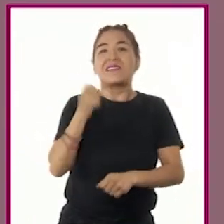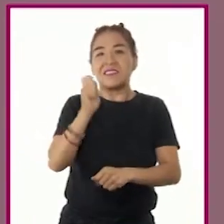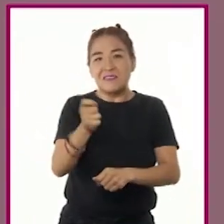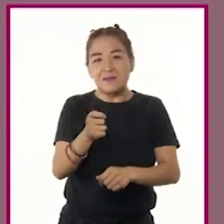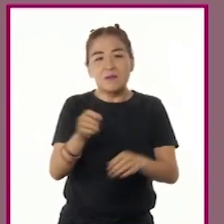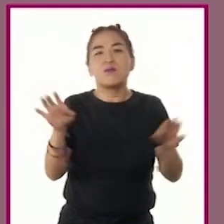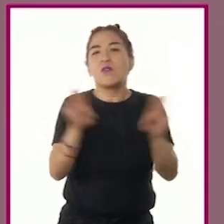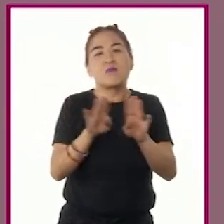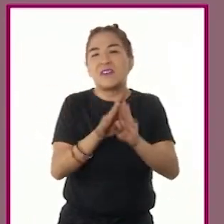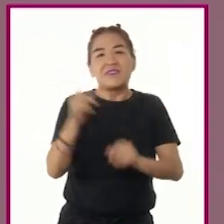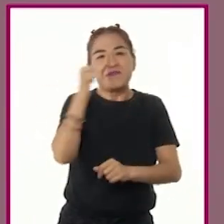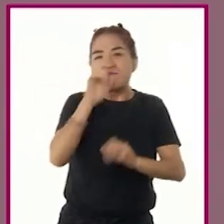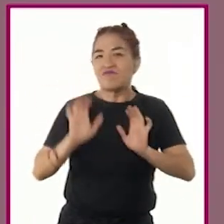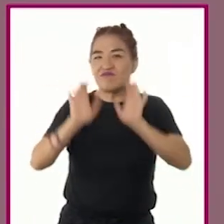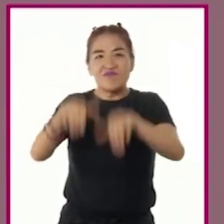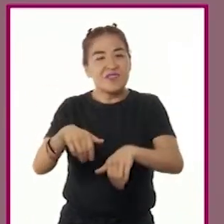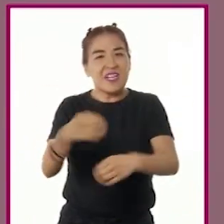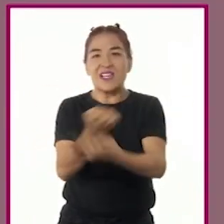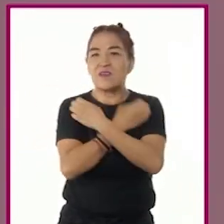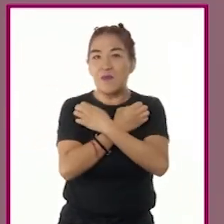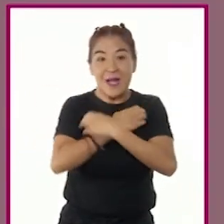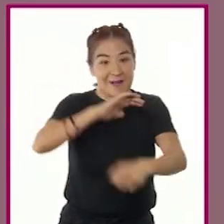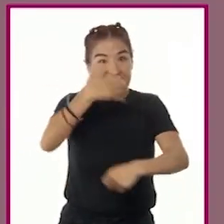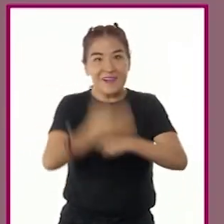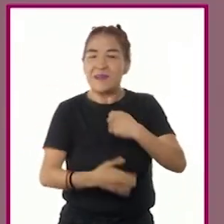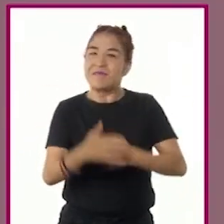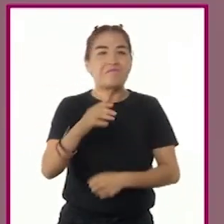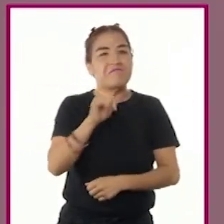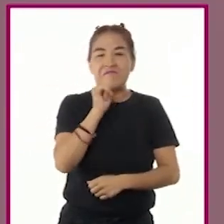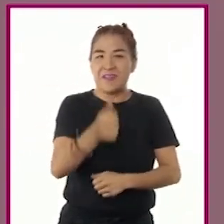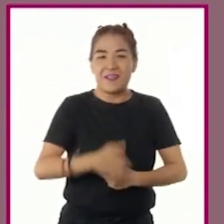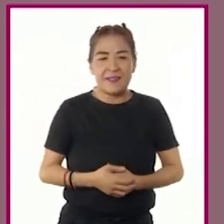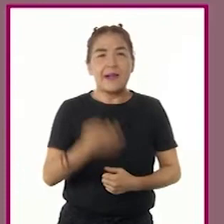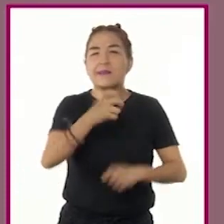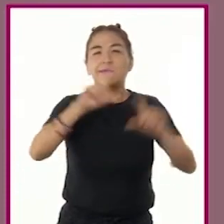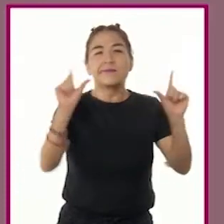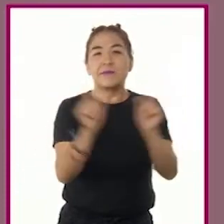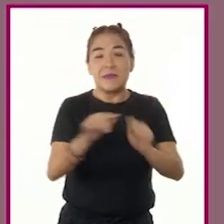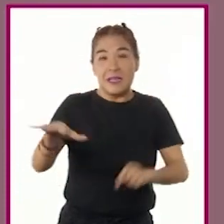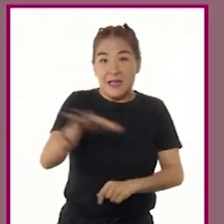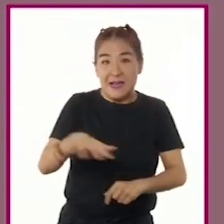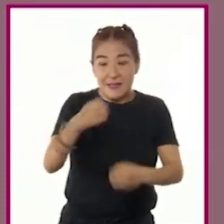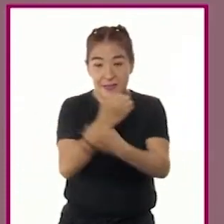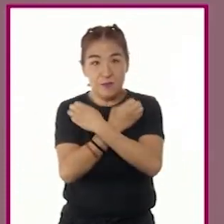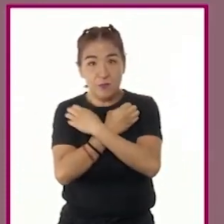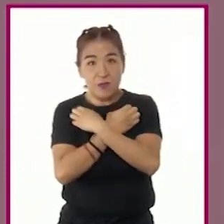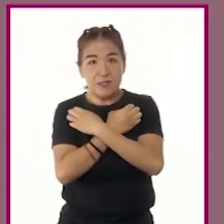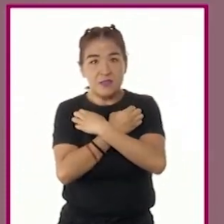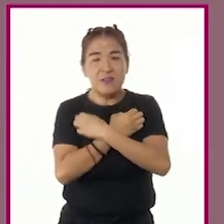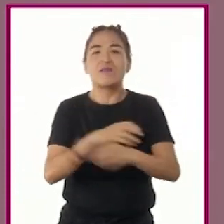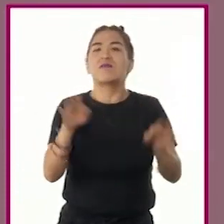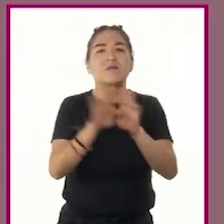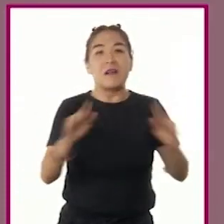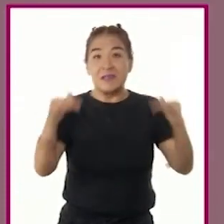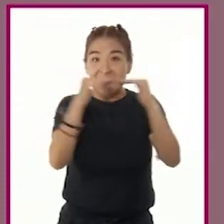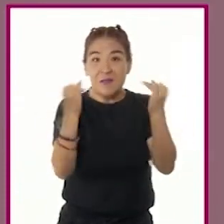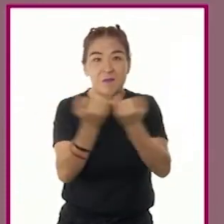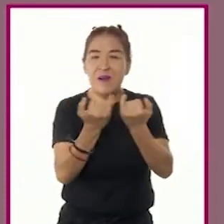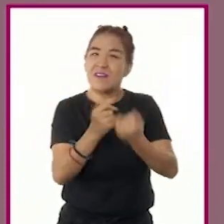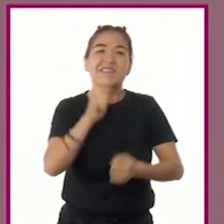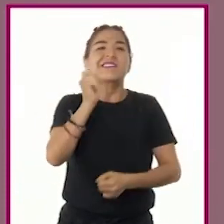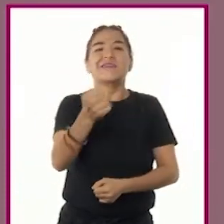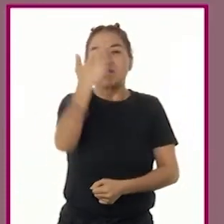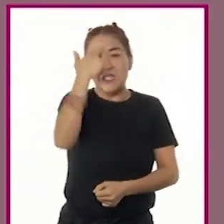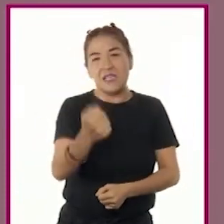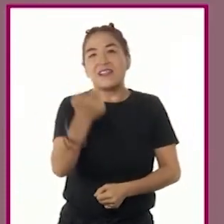de acceso y terminación educativa. En resumen, en el ámbito educativo, las desigualdades son generadas por los